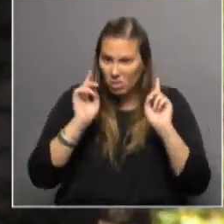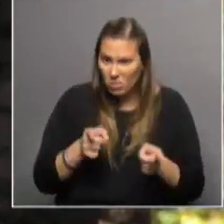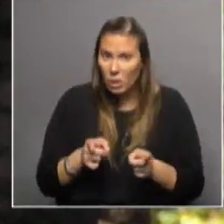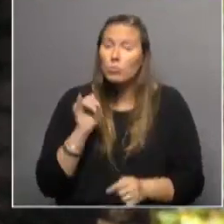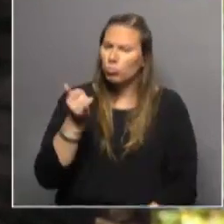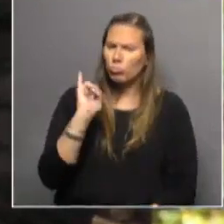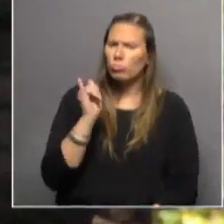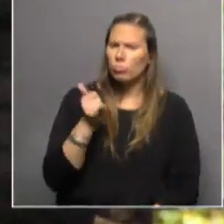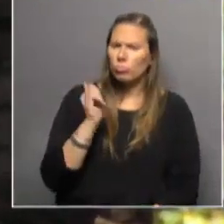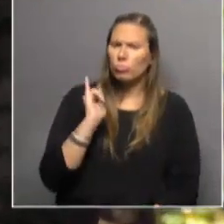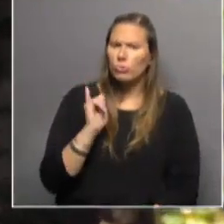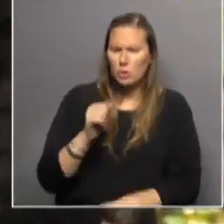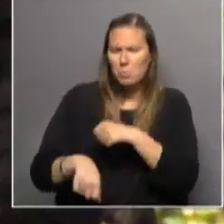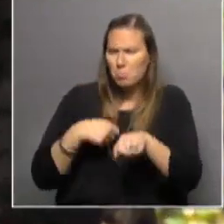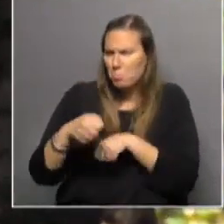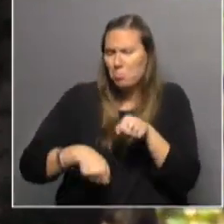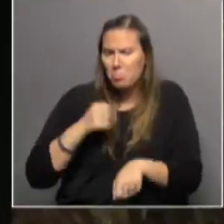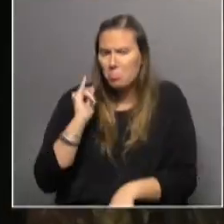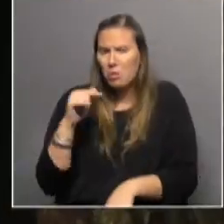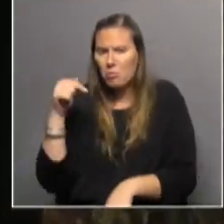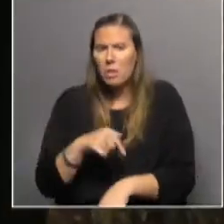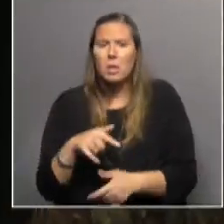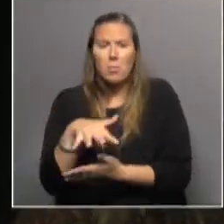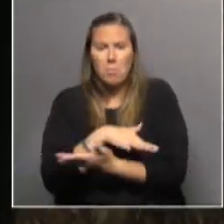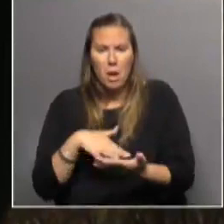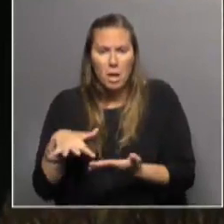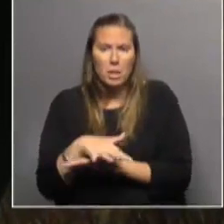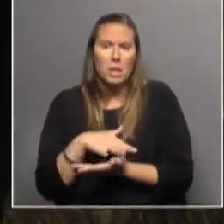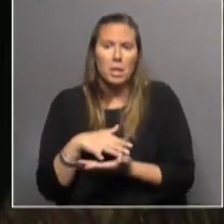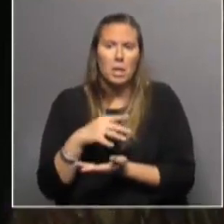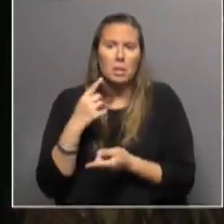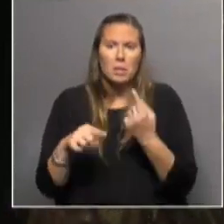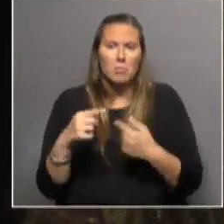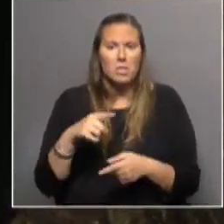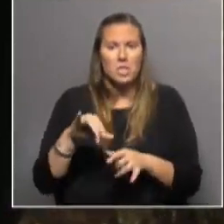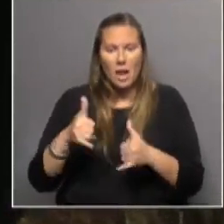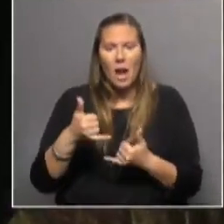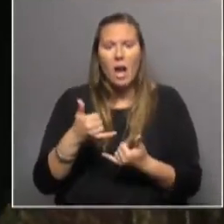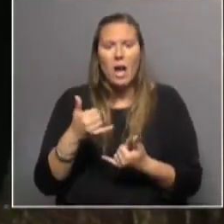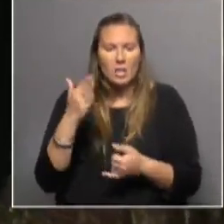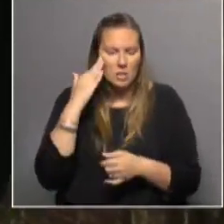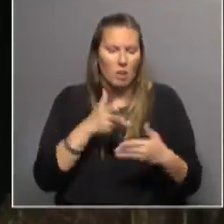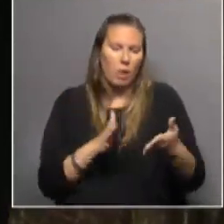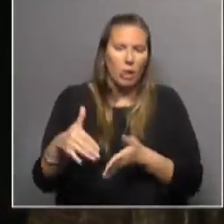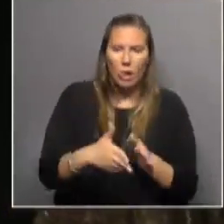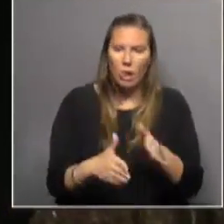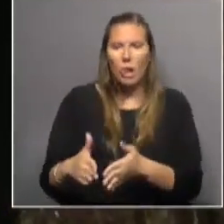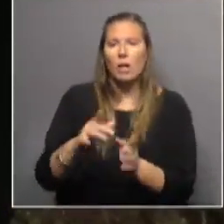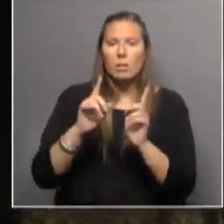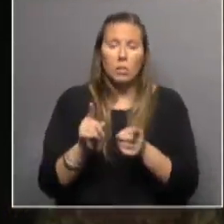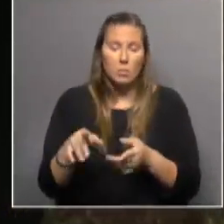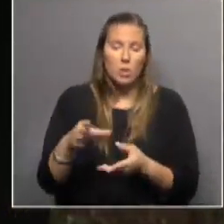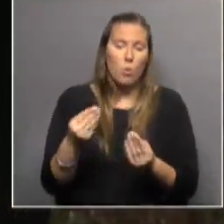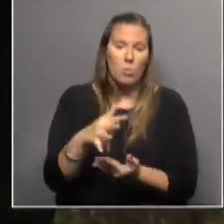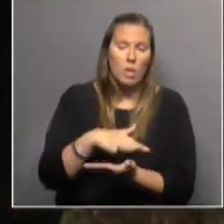Sí, sí, sí, hay varias bicis que vienen acá al parque, tienen varios trillos ya armados y también para los humedales